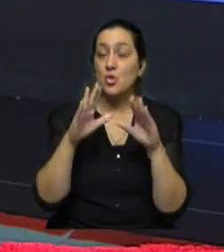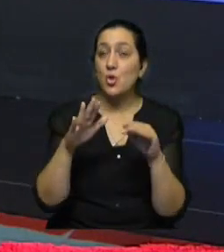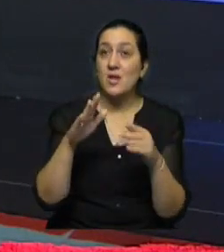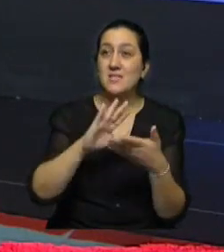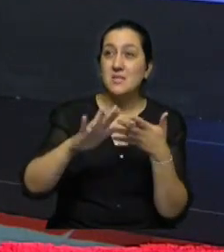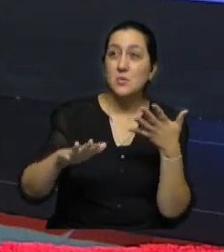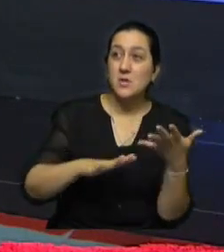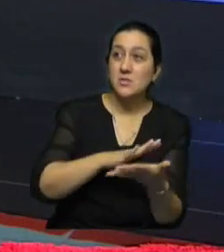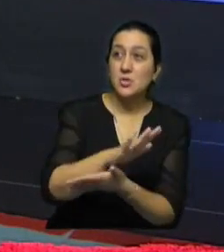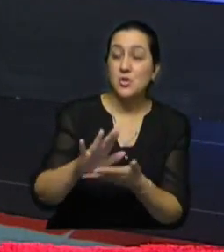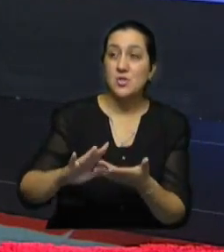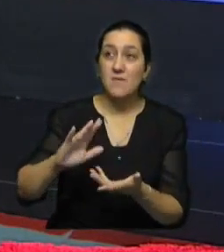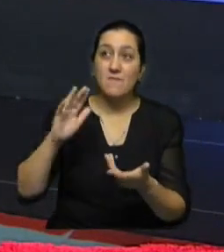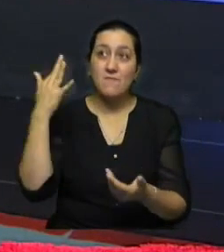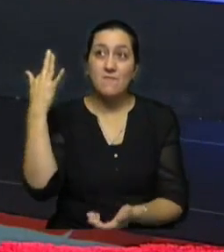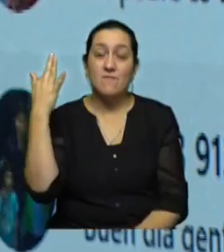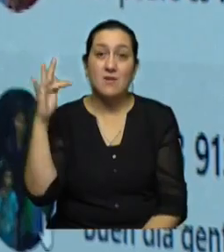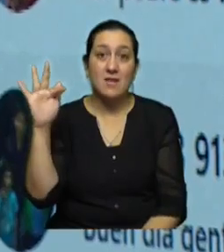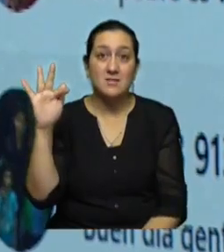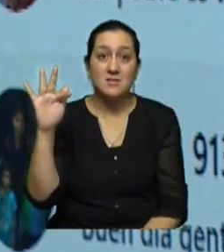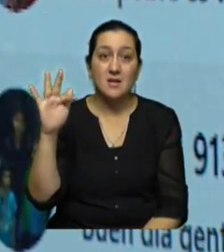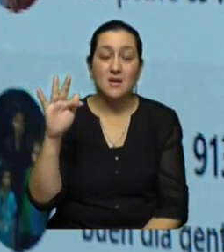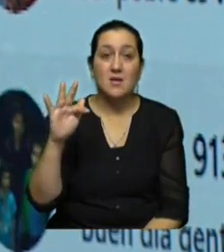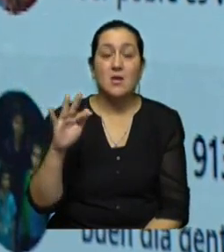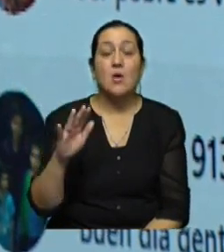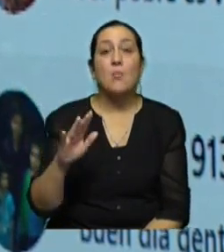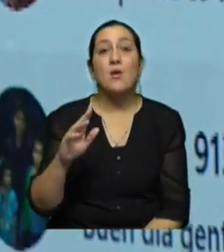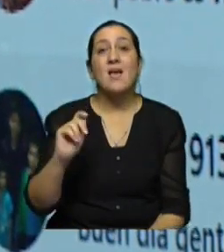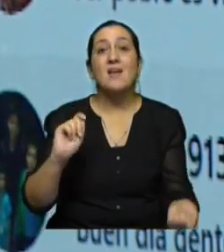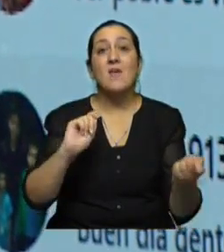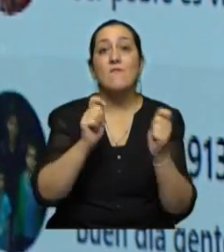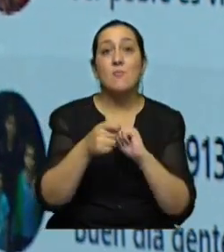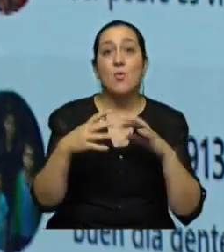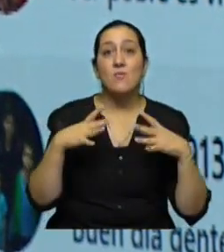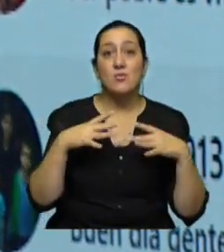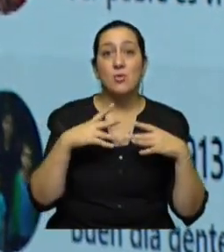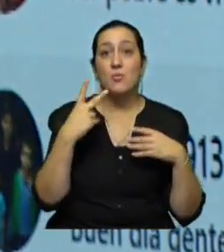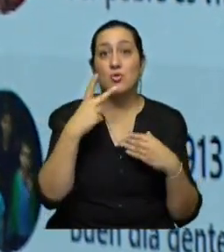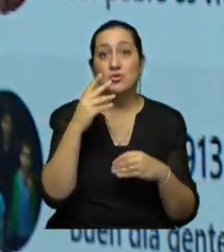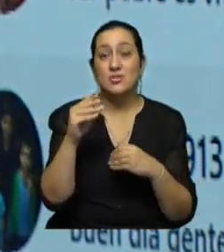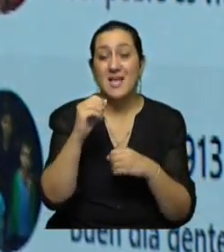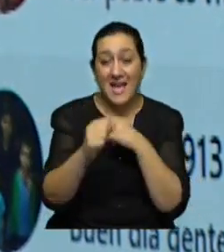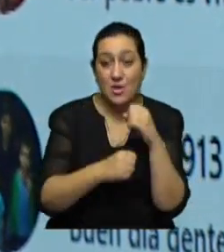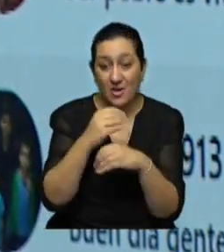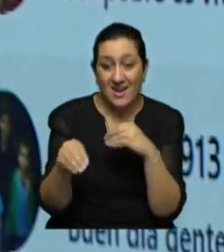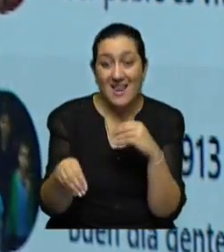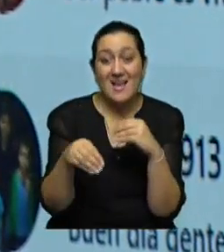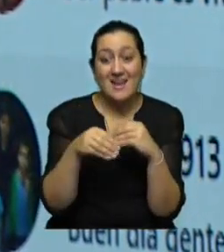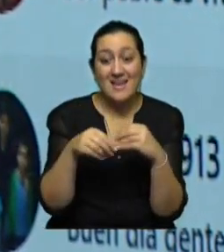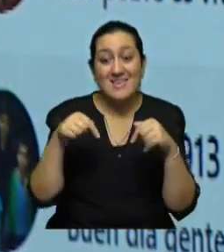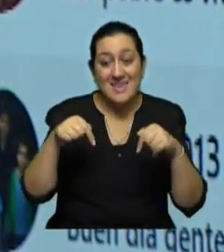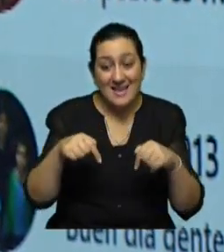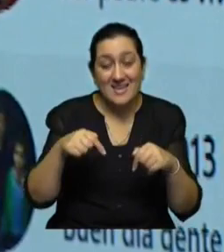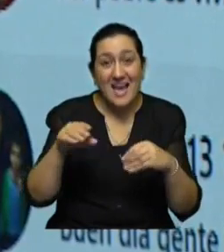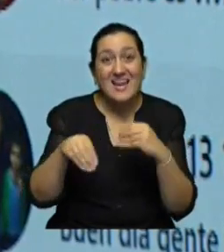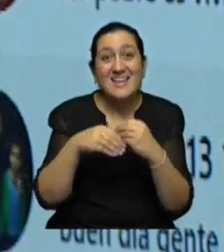Francia con la reforma jubilatoria, que por 2 años que le iban a agregar a la reforma jubilatoria están quemando ruedas. Y acá, por